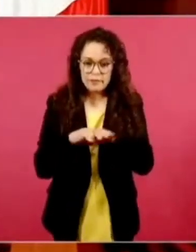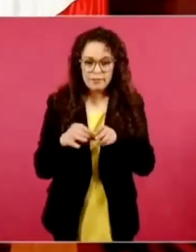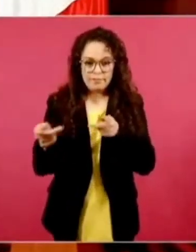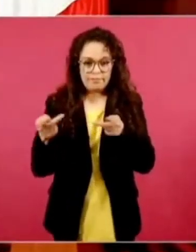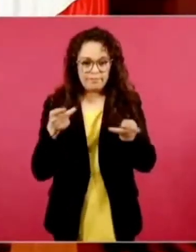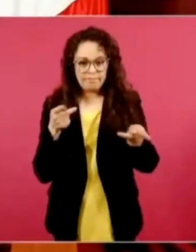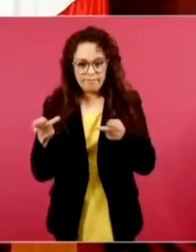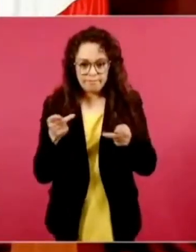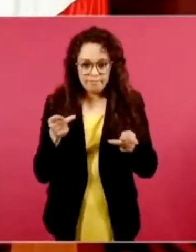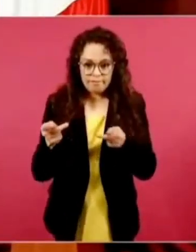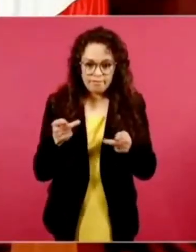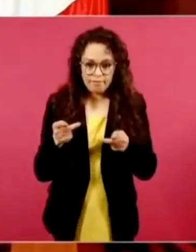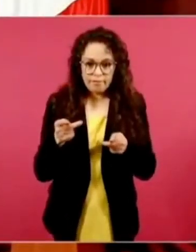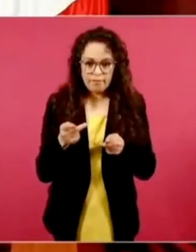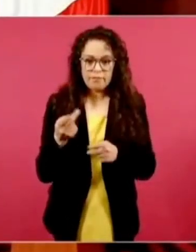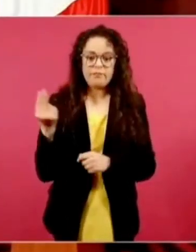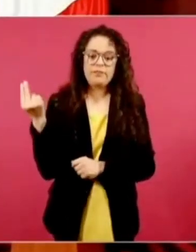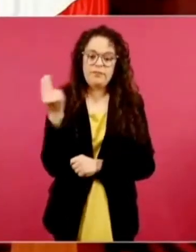de información.